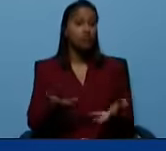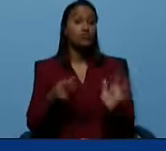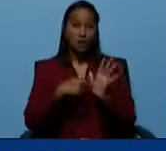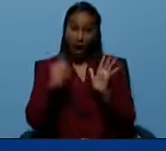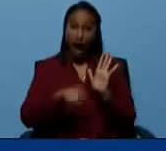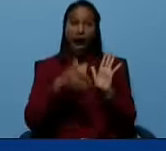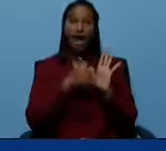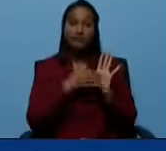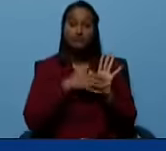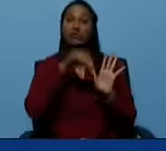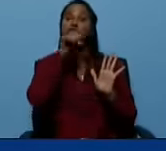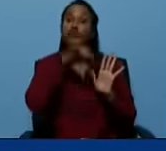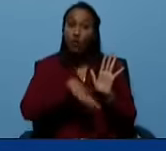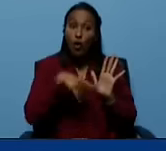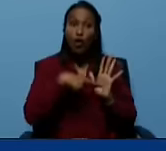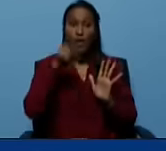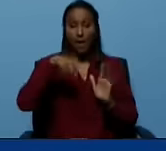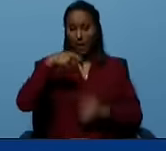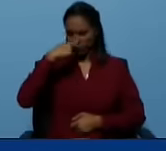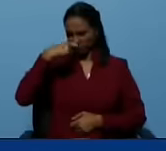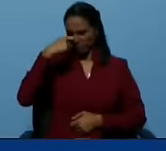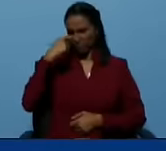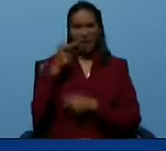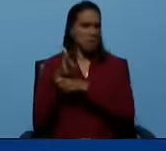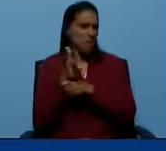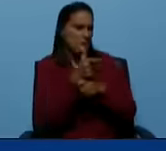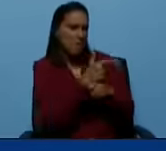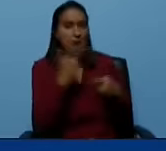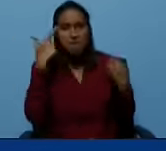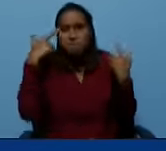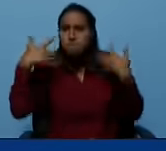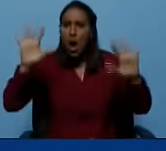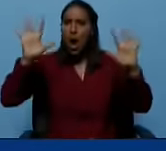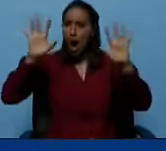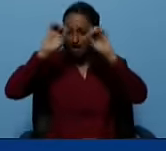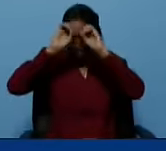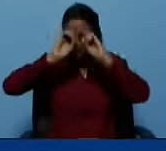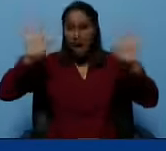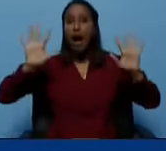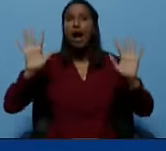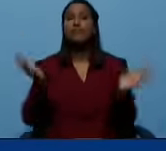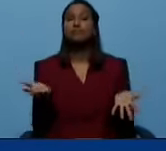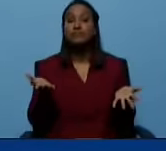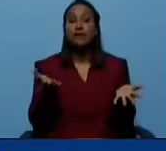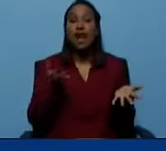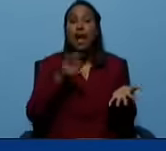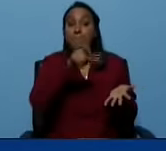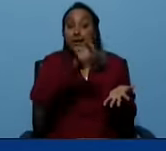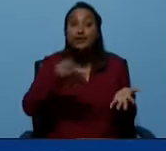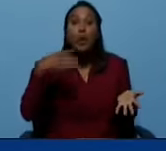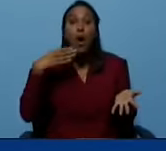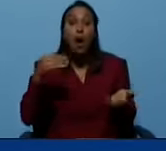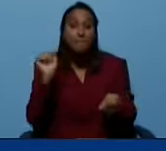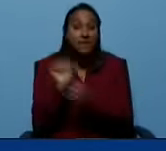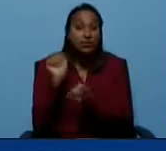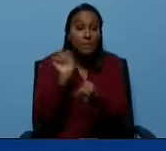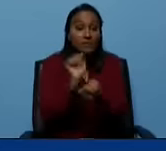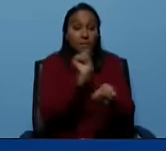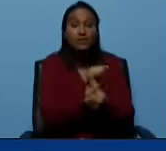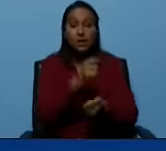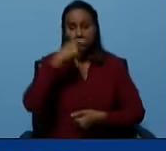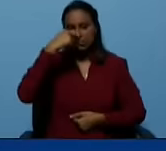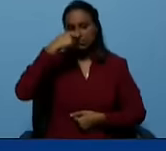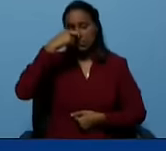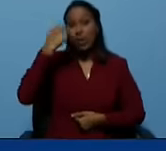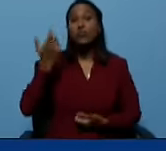con drogas. Casi el 90% de las personas capturadas estaban bajo los efectos de drogas. La droga principal que